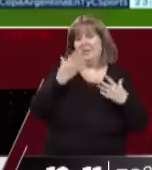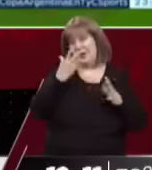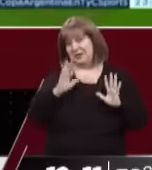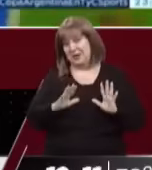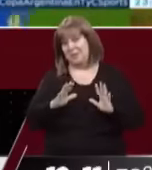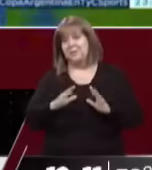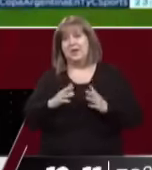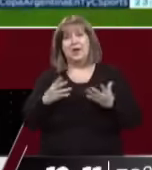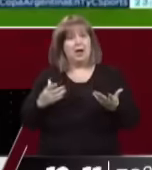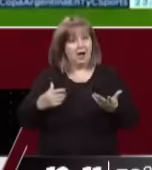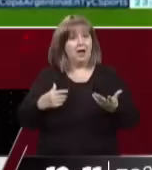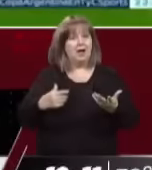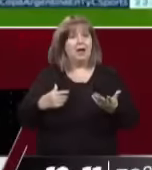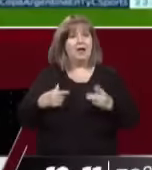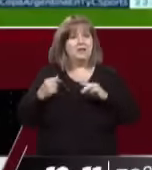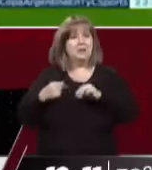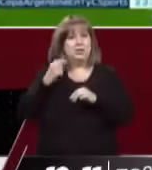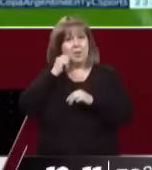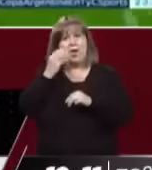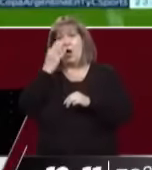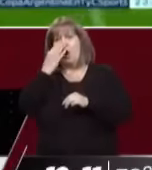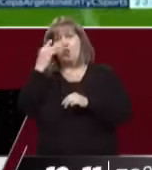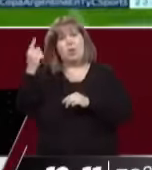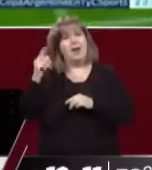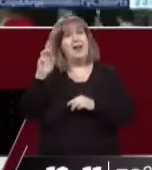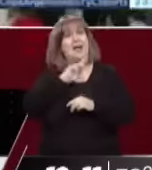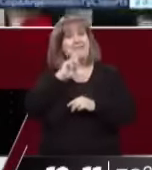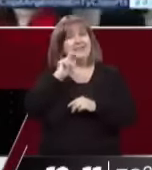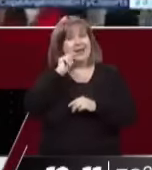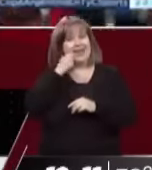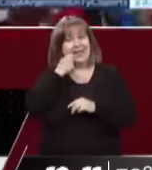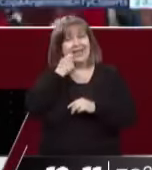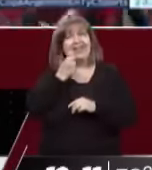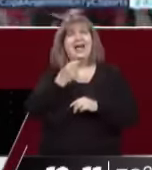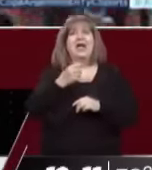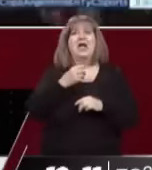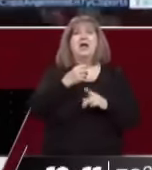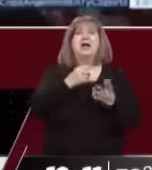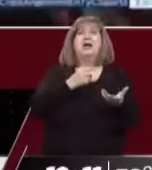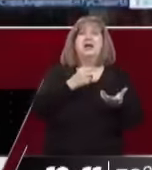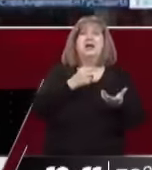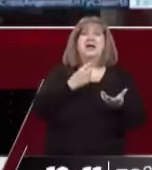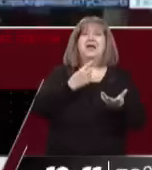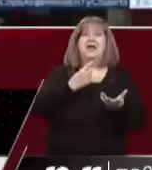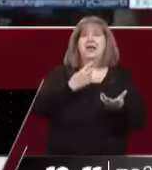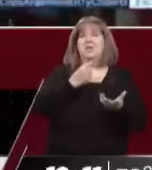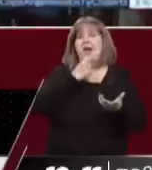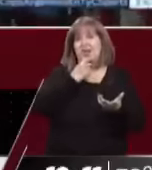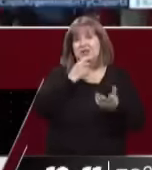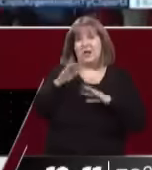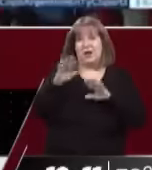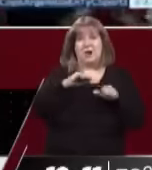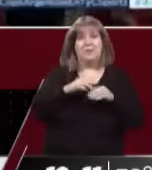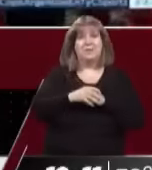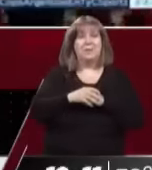mi época nos había sorprendido que las cordobesas eran tan lindas como las mendocinas, pero daban más bolillas, pero te estoy hablando hace 30 años. ¿Ahora cómo es? Y lo que pasa es